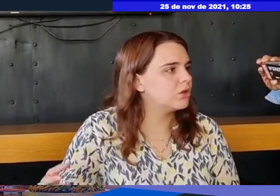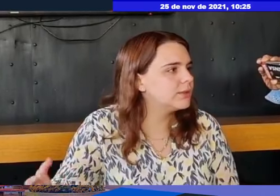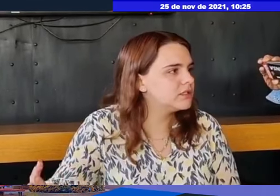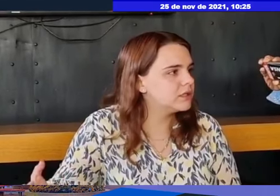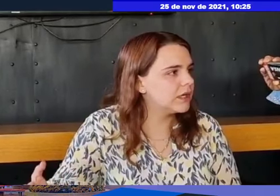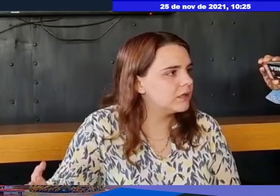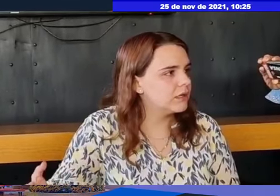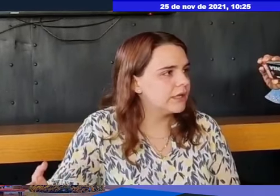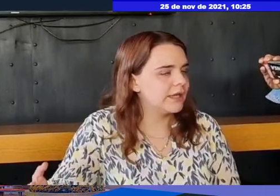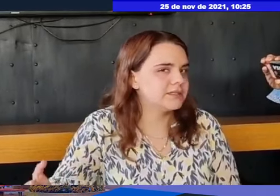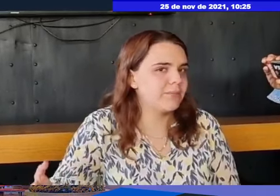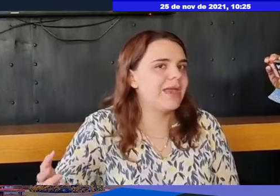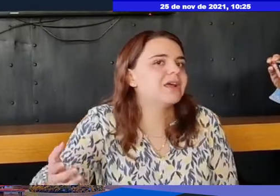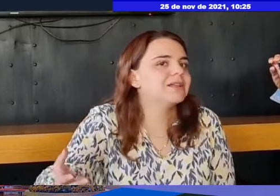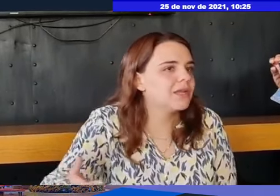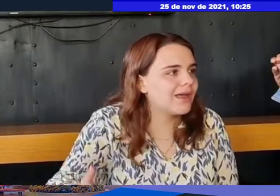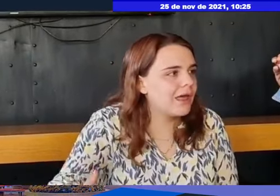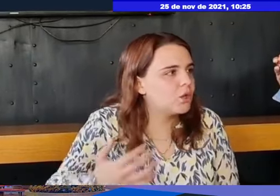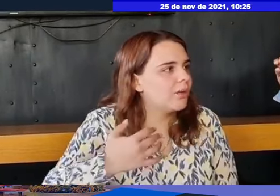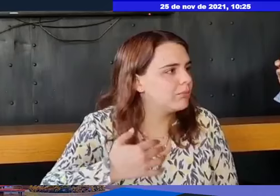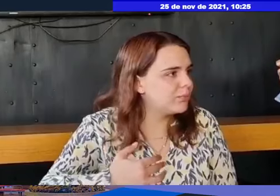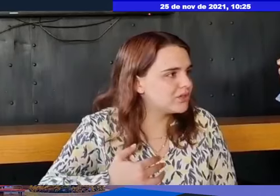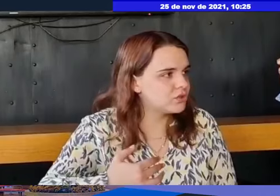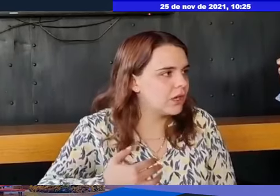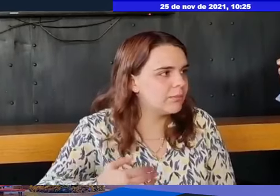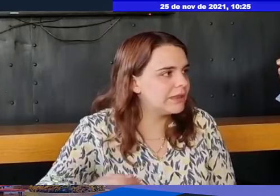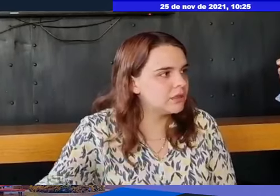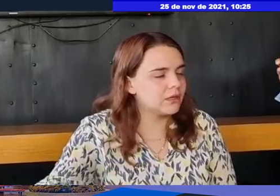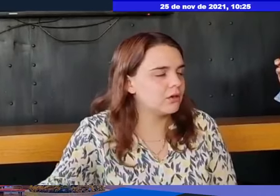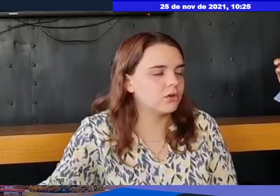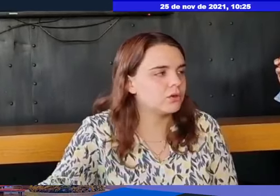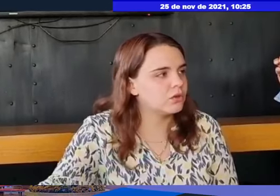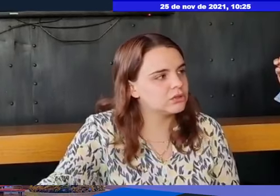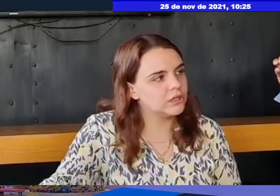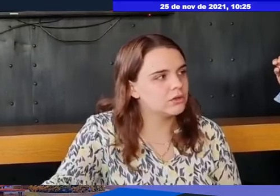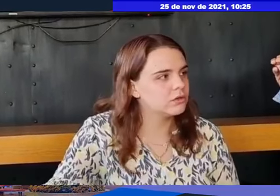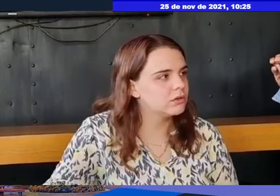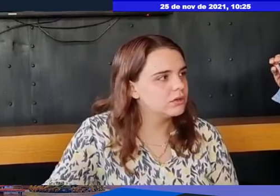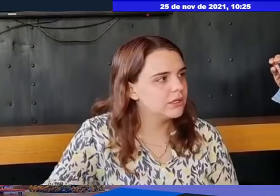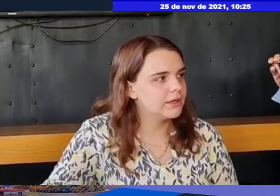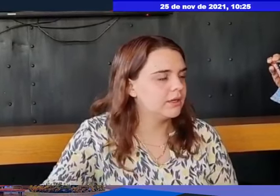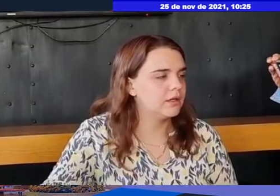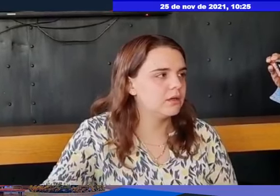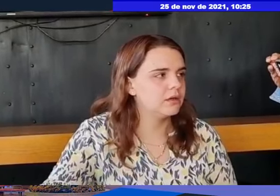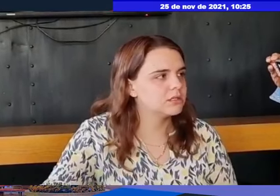otra jovencita que se me haya acercado a mí personalmente, no tengo...